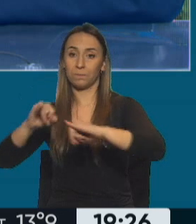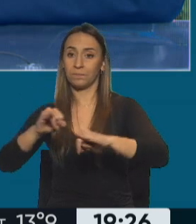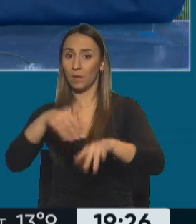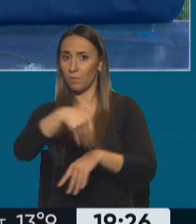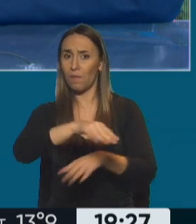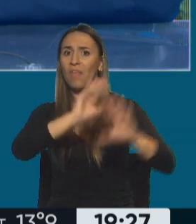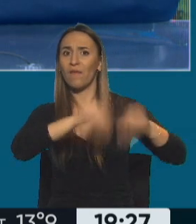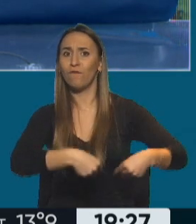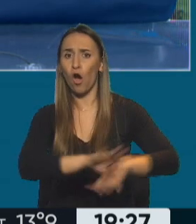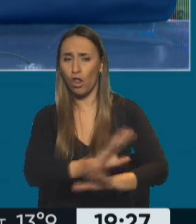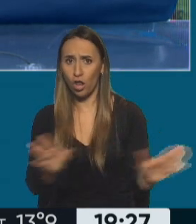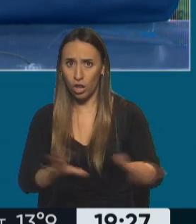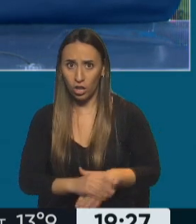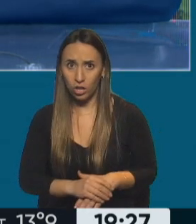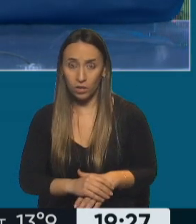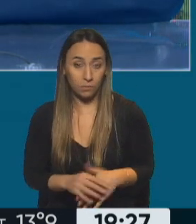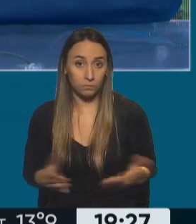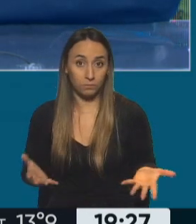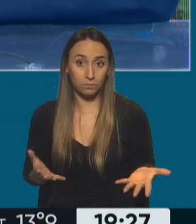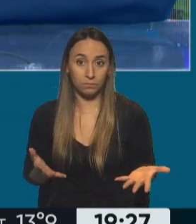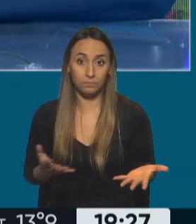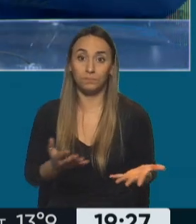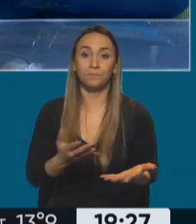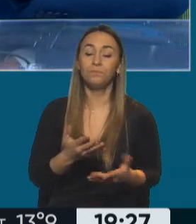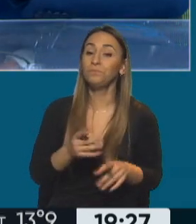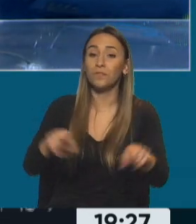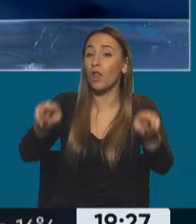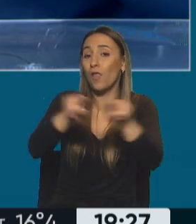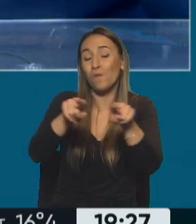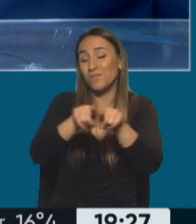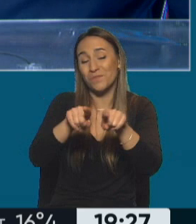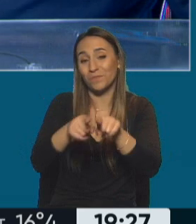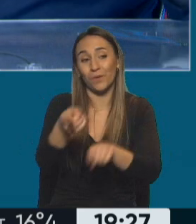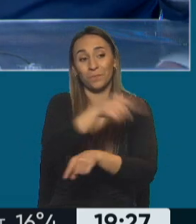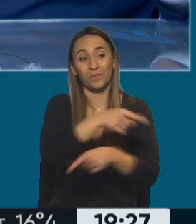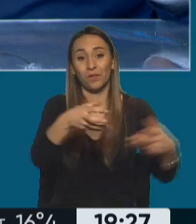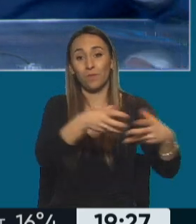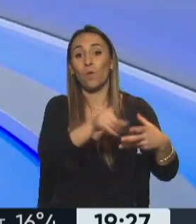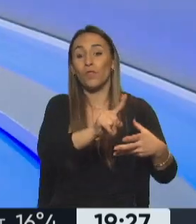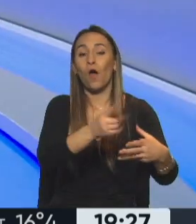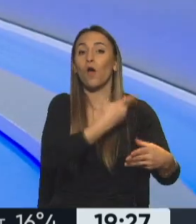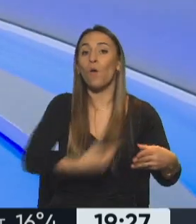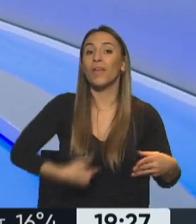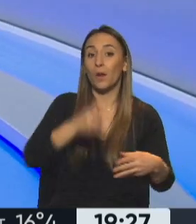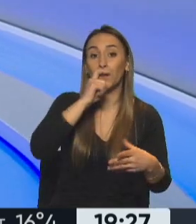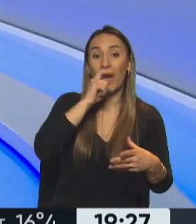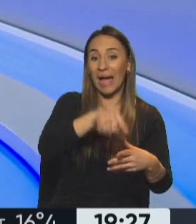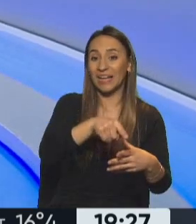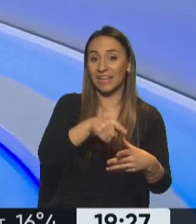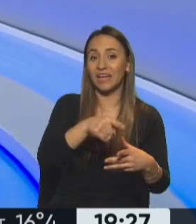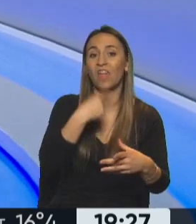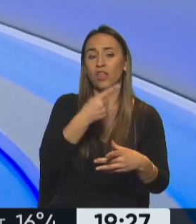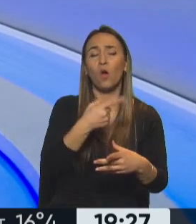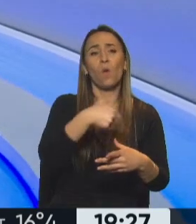en pesos. Lo mismo que hizo la CUNSA al fin del gobierno de Macri cuando le llamó